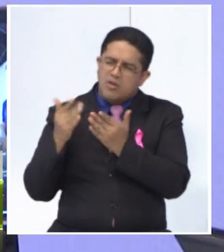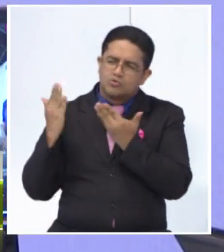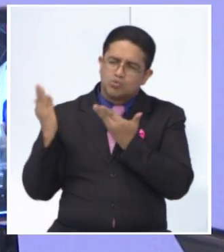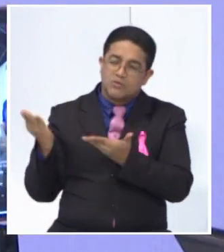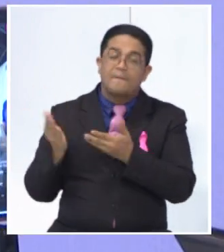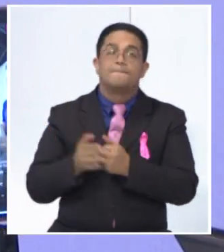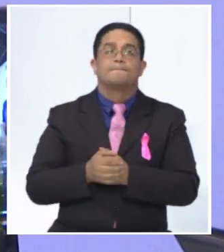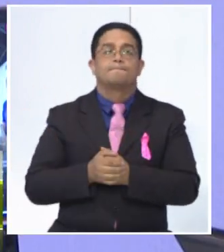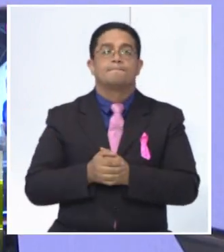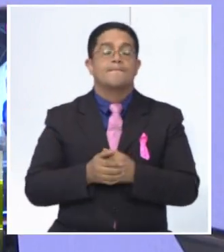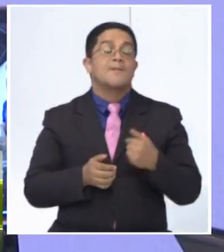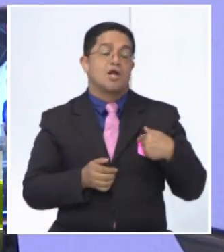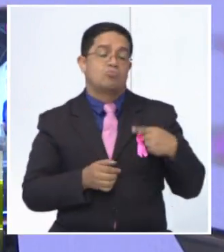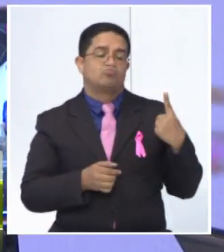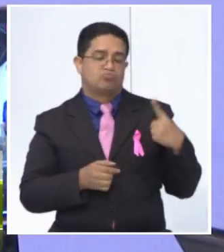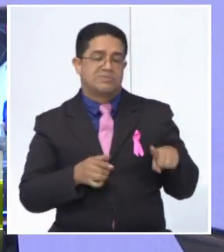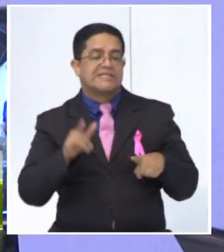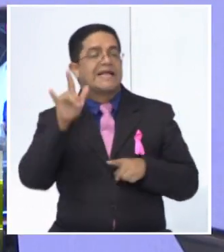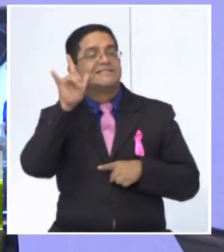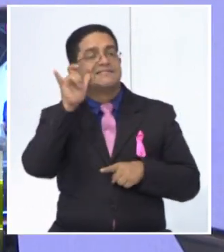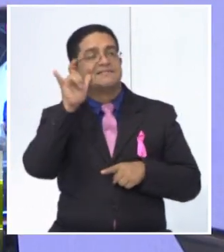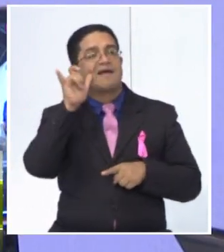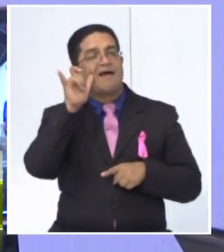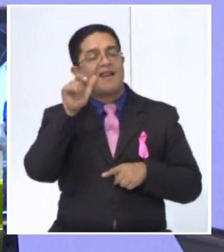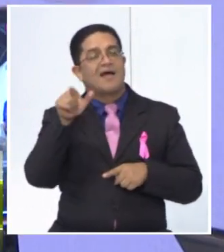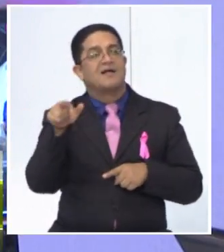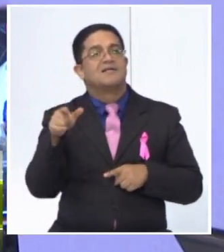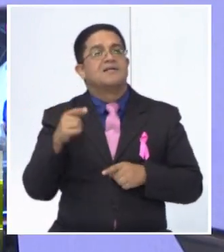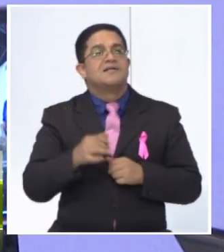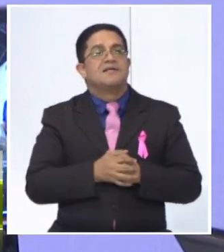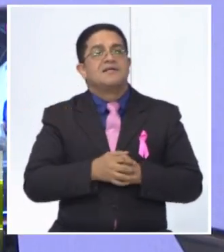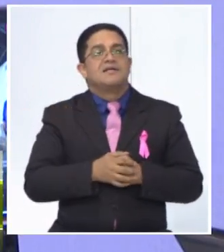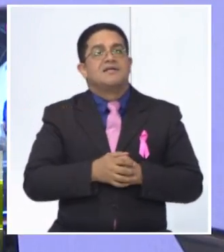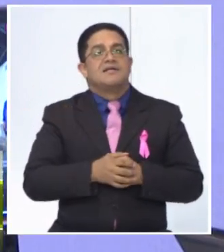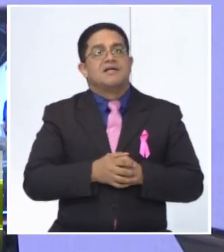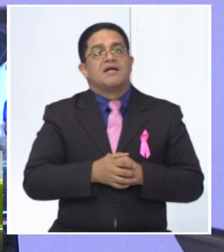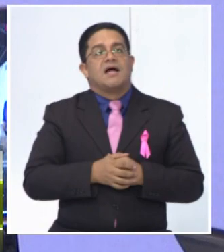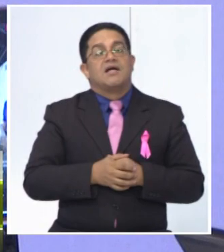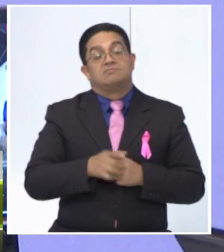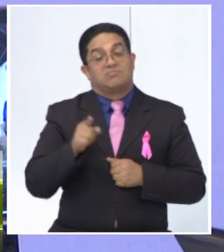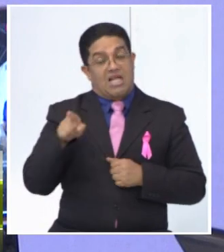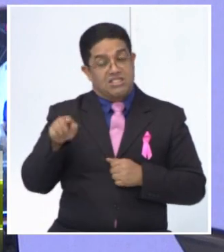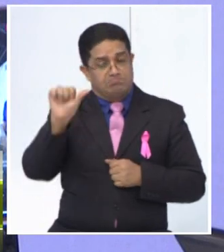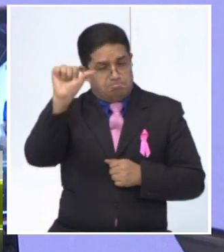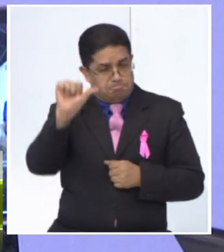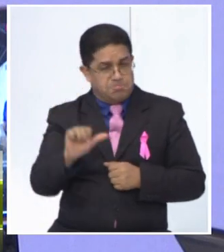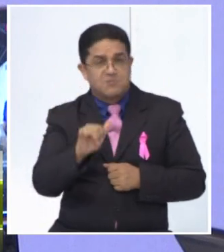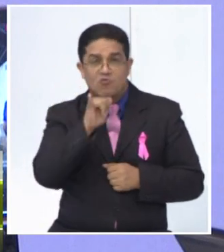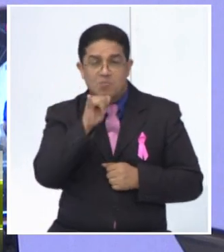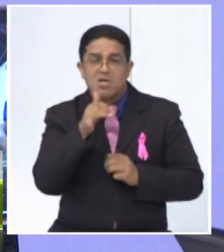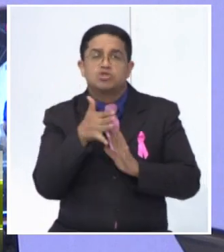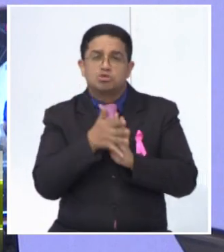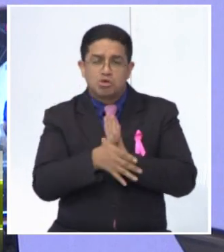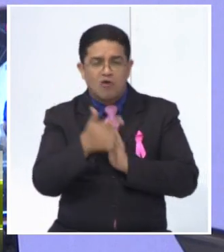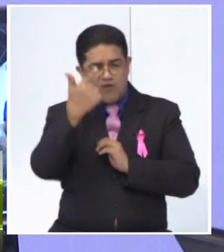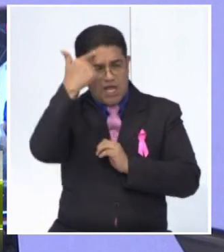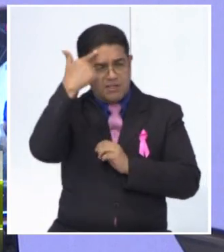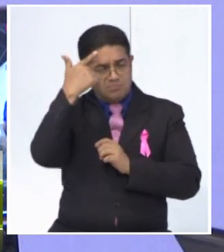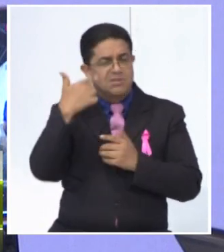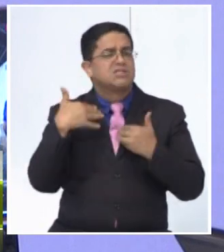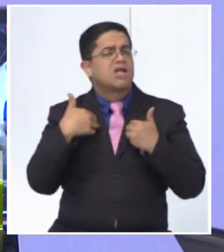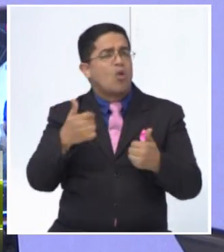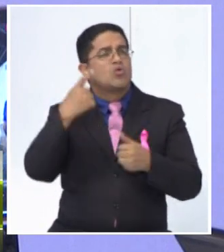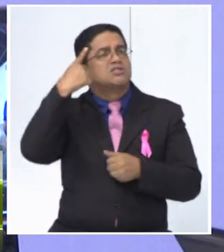Ok, yo tengo un Instagram que se llama Psiconcología 1, en donde hay mucha información sobre el bienestar psicológico de los